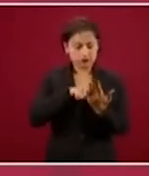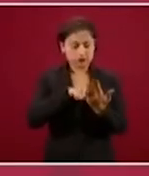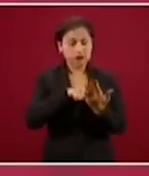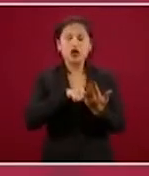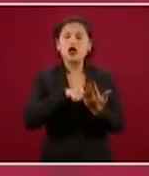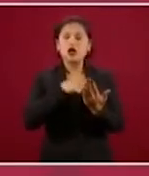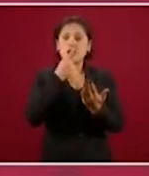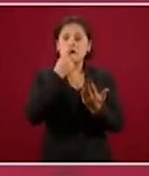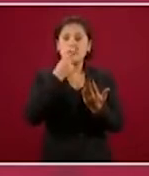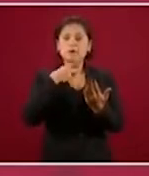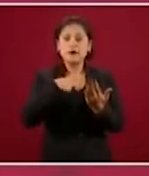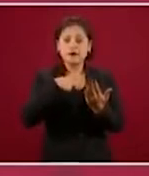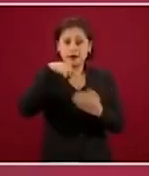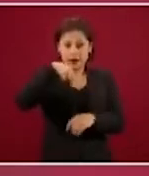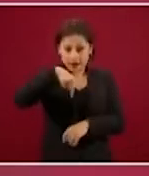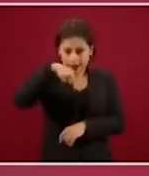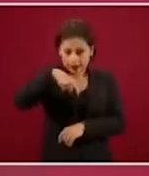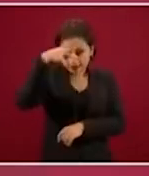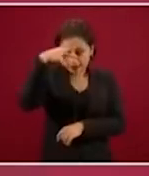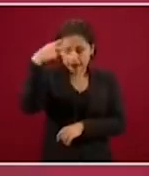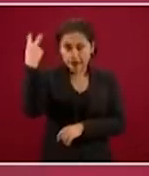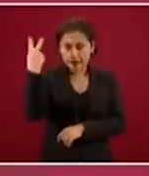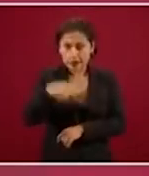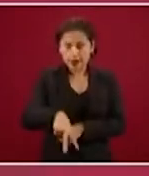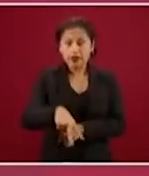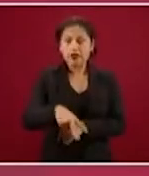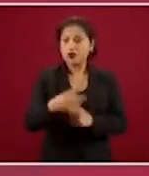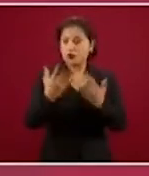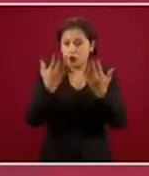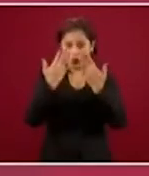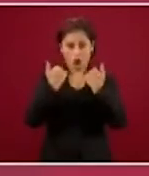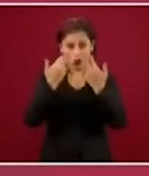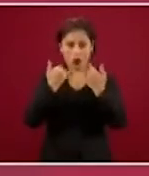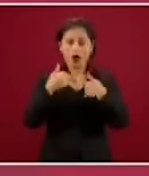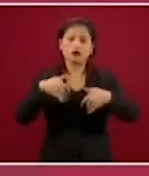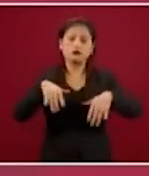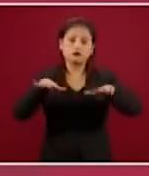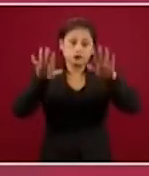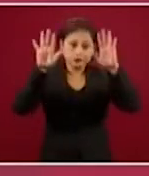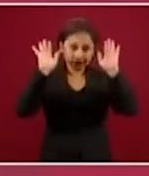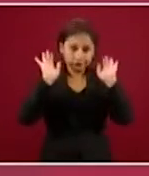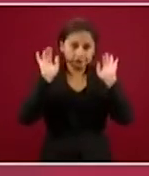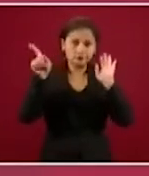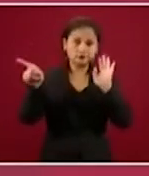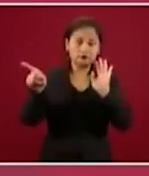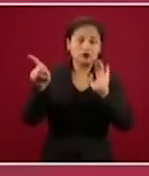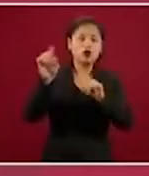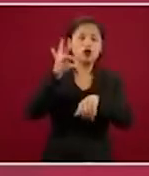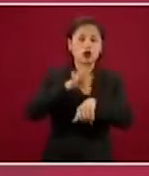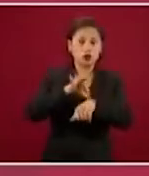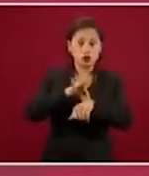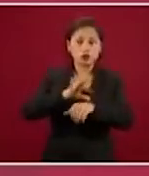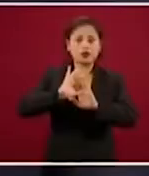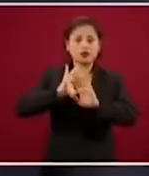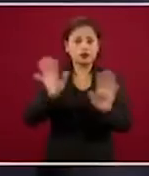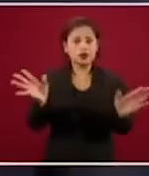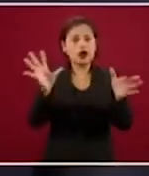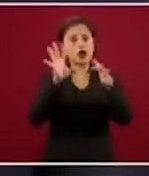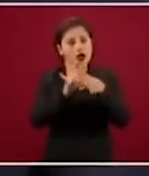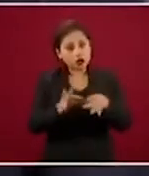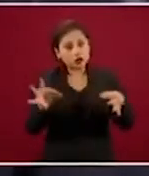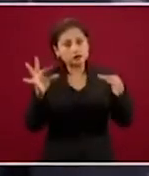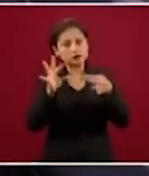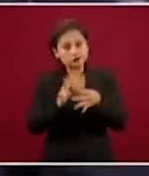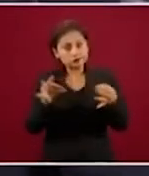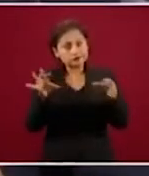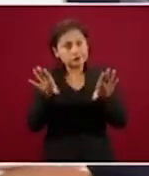México. Esto no quiere decir que no se presente, ya los médicos lo han explicado,